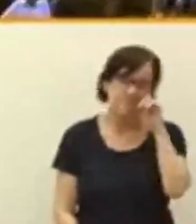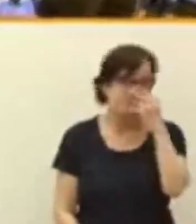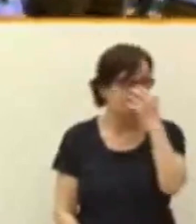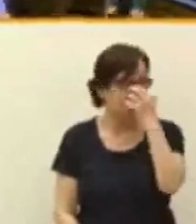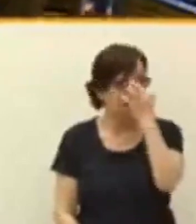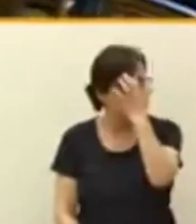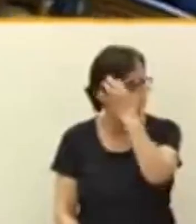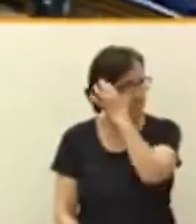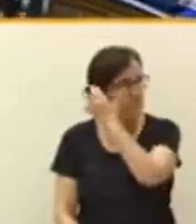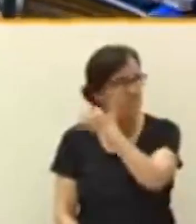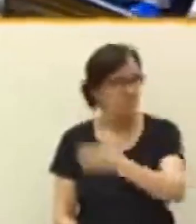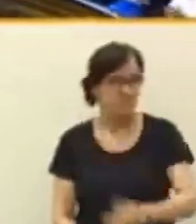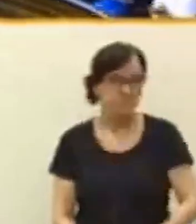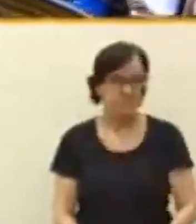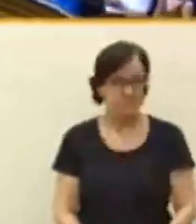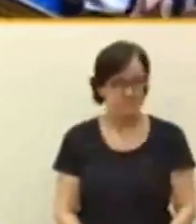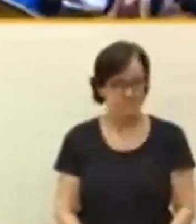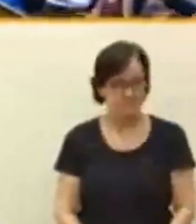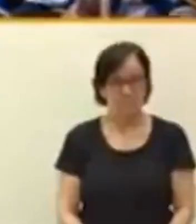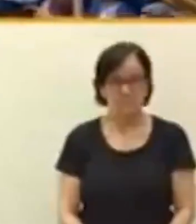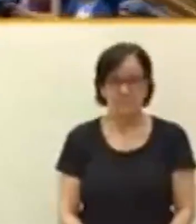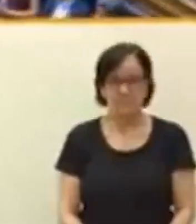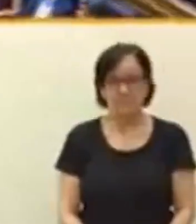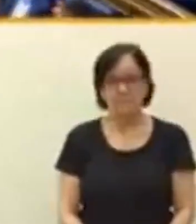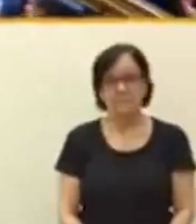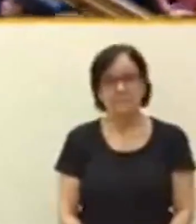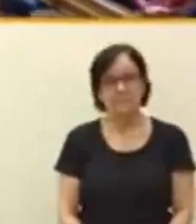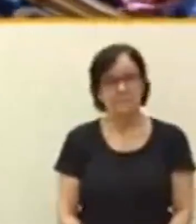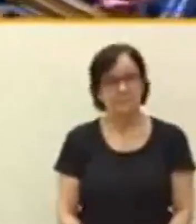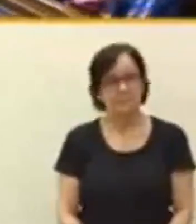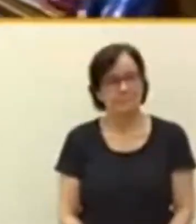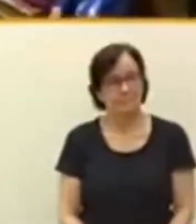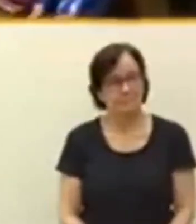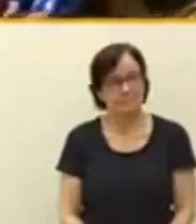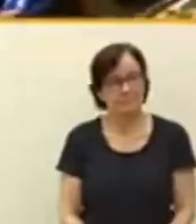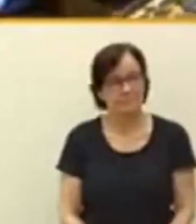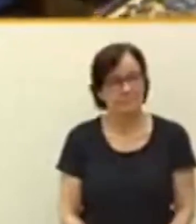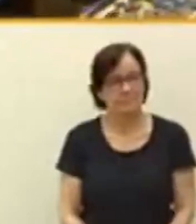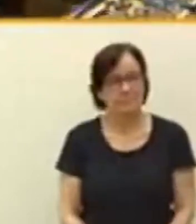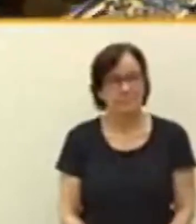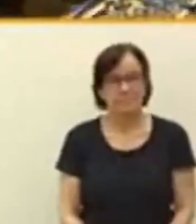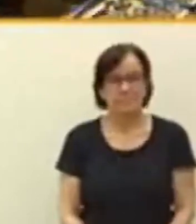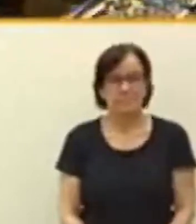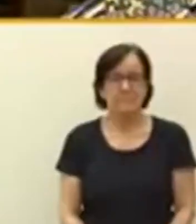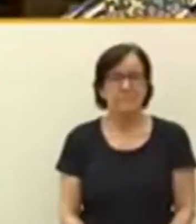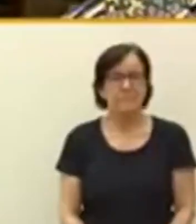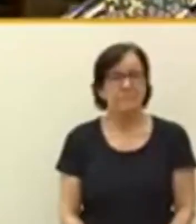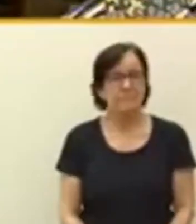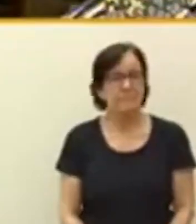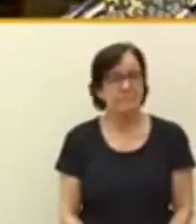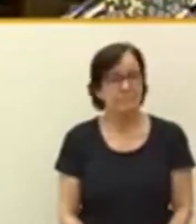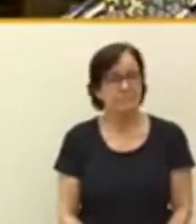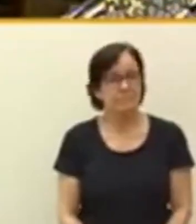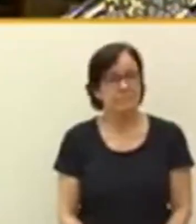llamada M-19 en su juventud con muchas muertes a sus espaldas. Esa guerrilla se transformó en un grupo político y este es